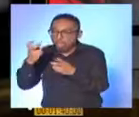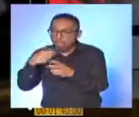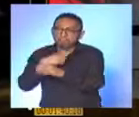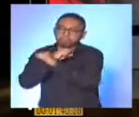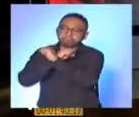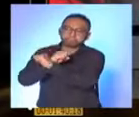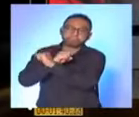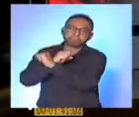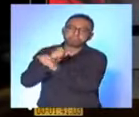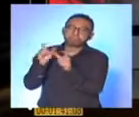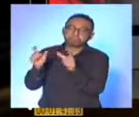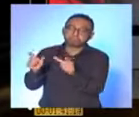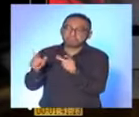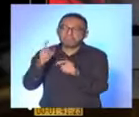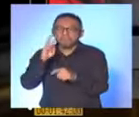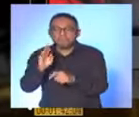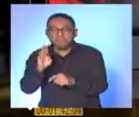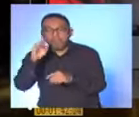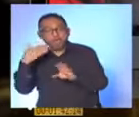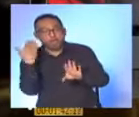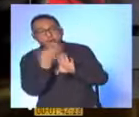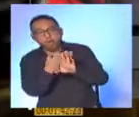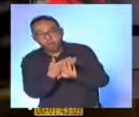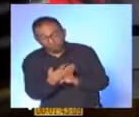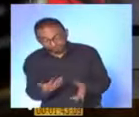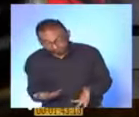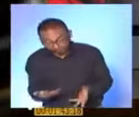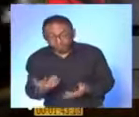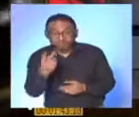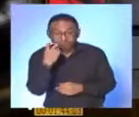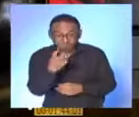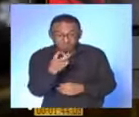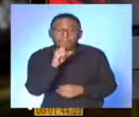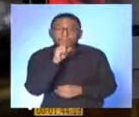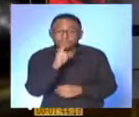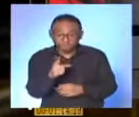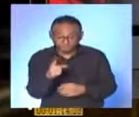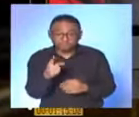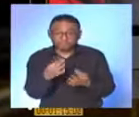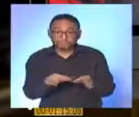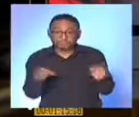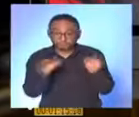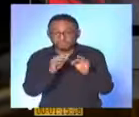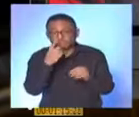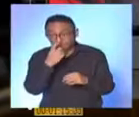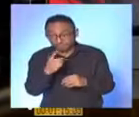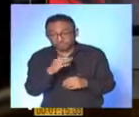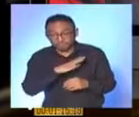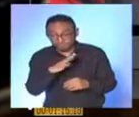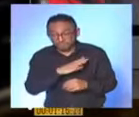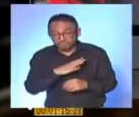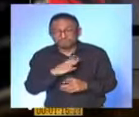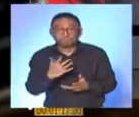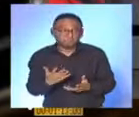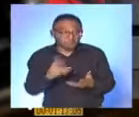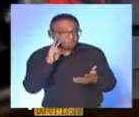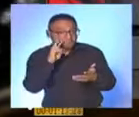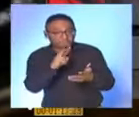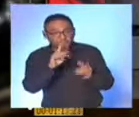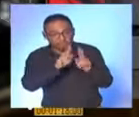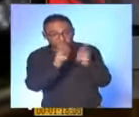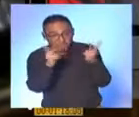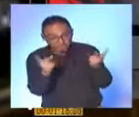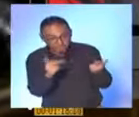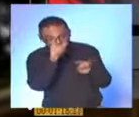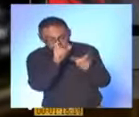contra, así como se ha dicho en otros sectores. En este sentido, también destacar que hay columnas que están señalando que en